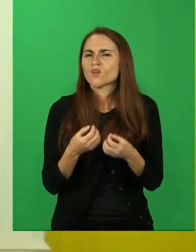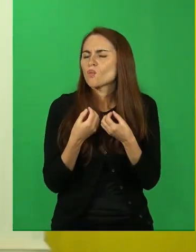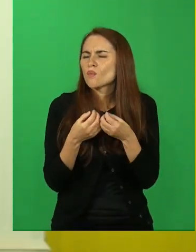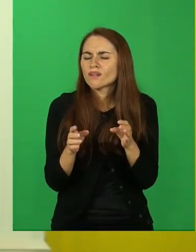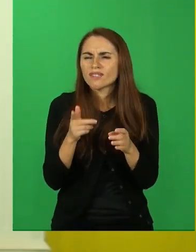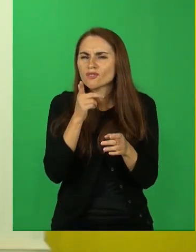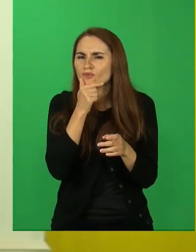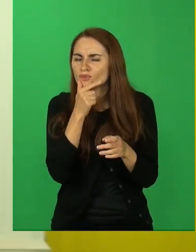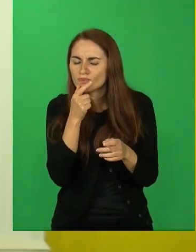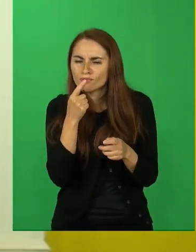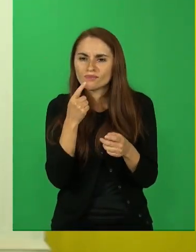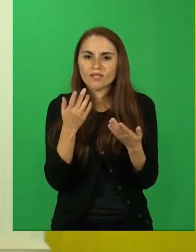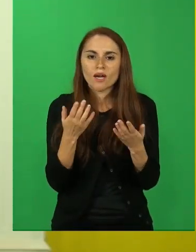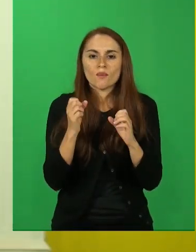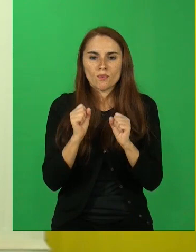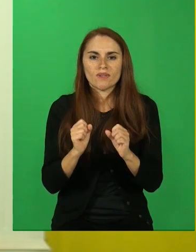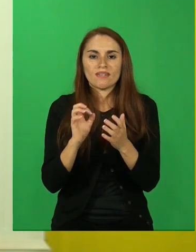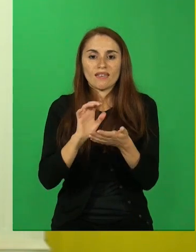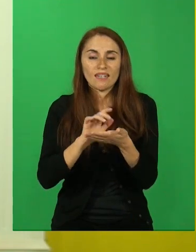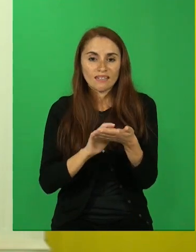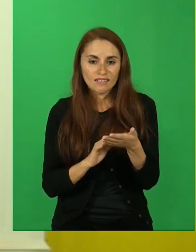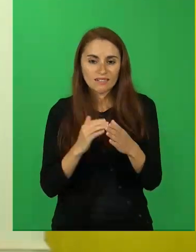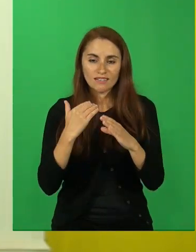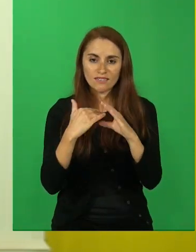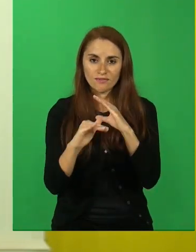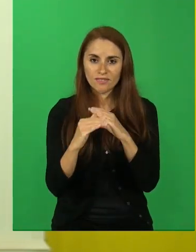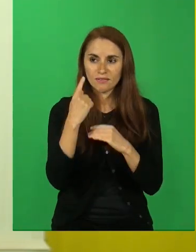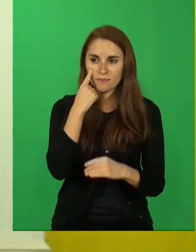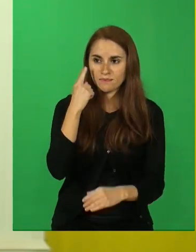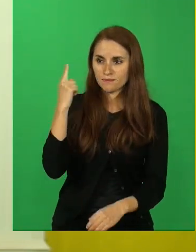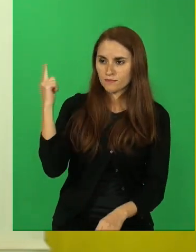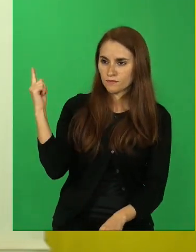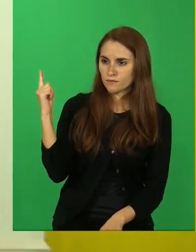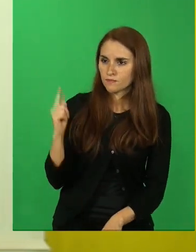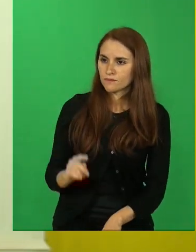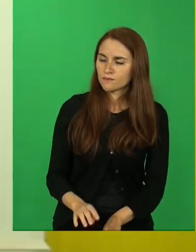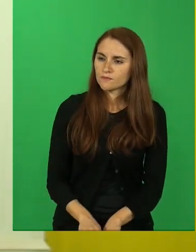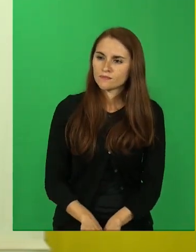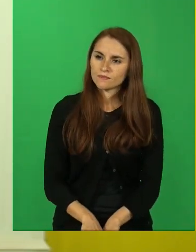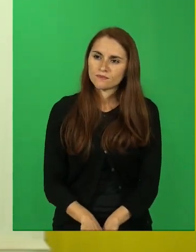duda que tú tengas, puedes escribirme al mail